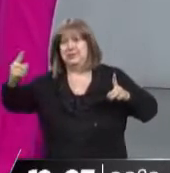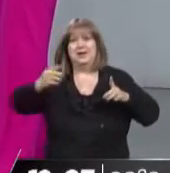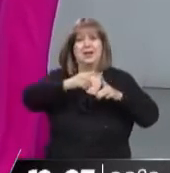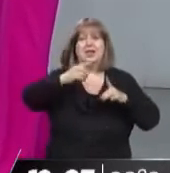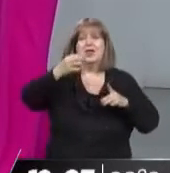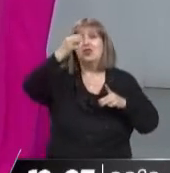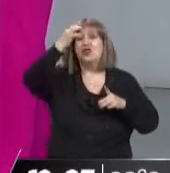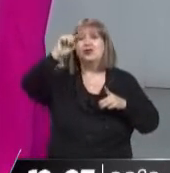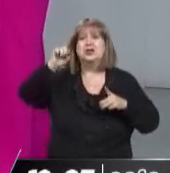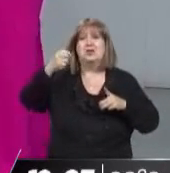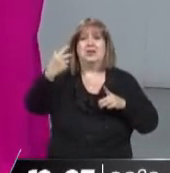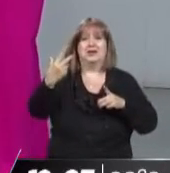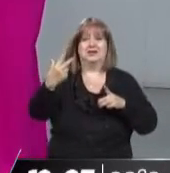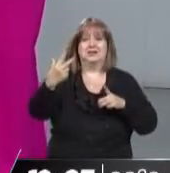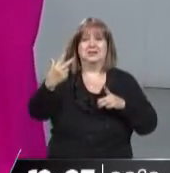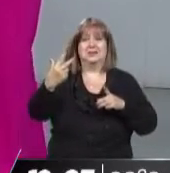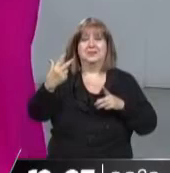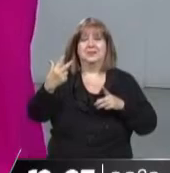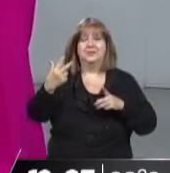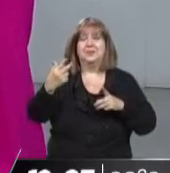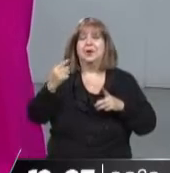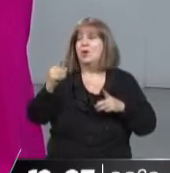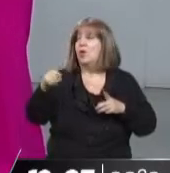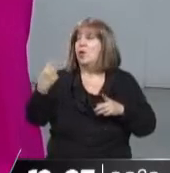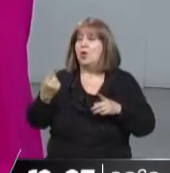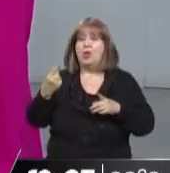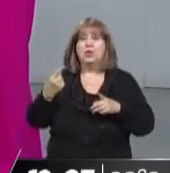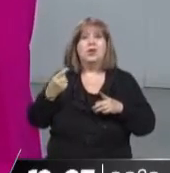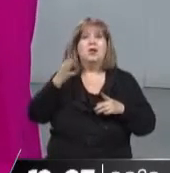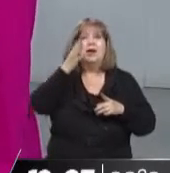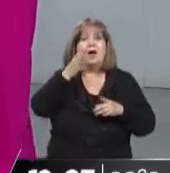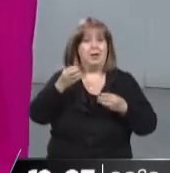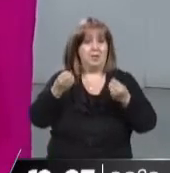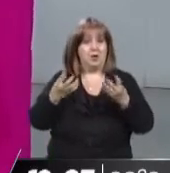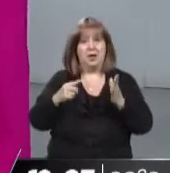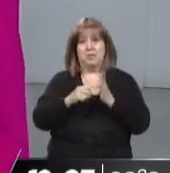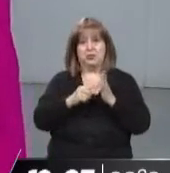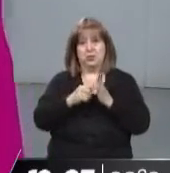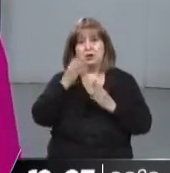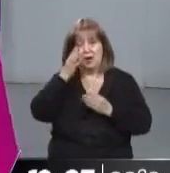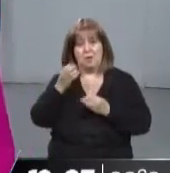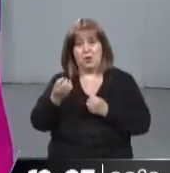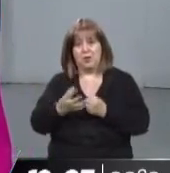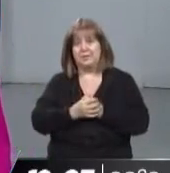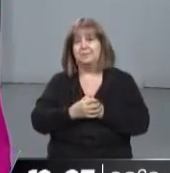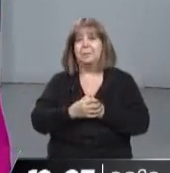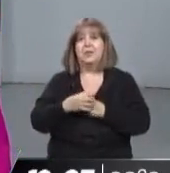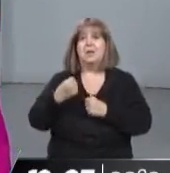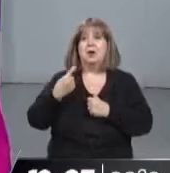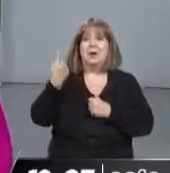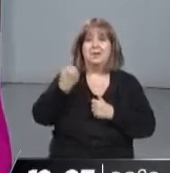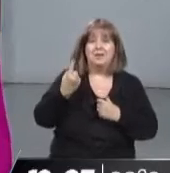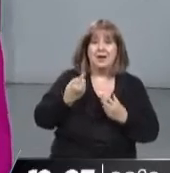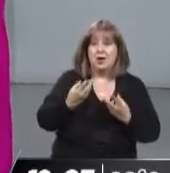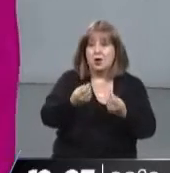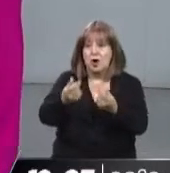indumentaria, 12,3%. ¿Sabés uno de los puntos por los cuales es tan grave esto? Sí. Porque se empieza a resentir primero que nada la